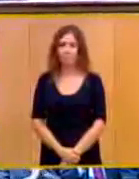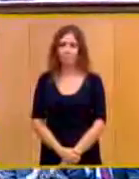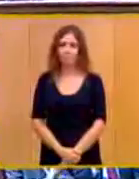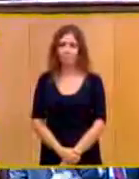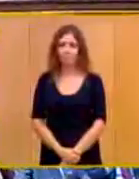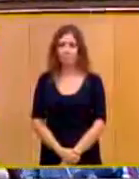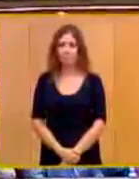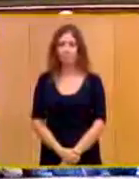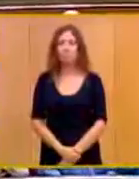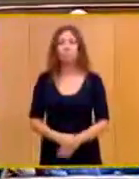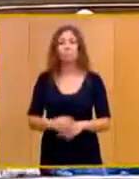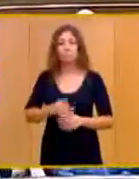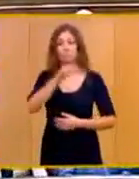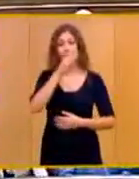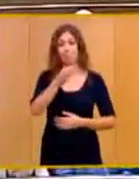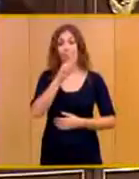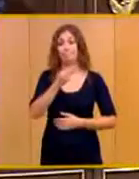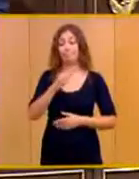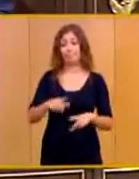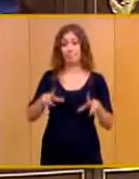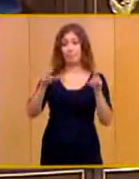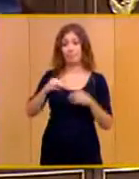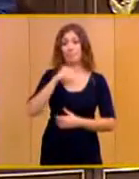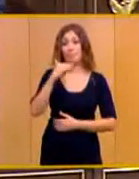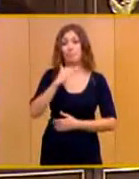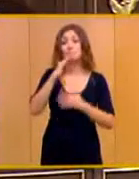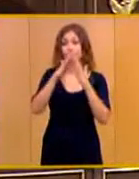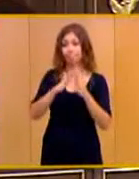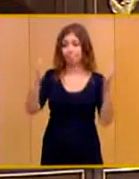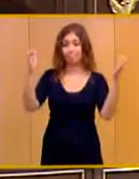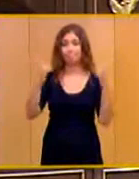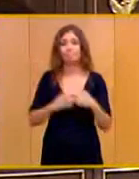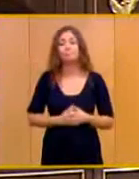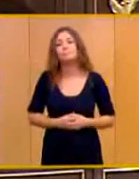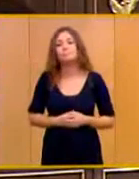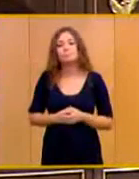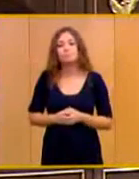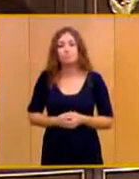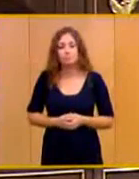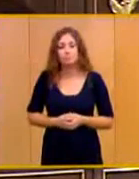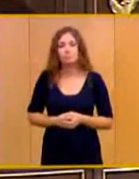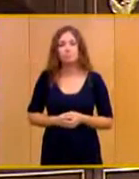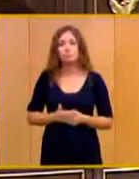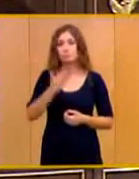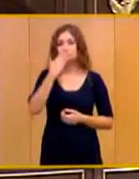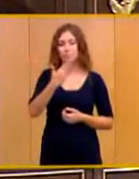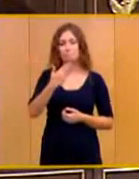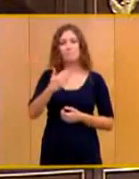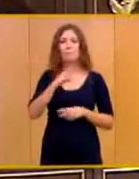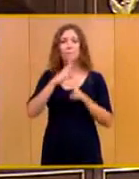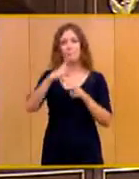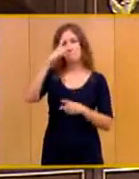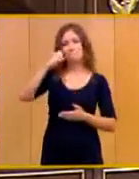Y termino ya, señorías, termino ya. Si nada de lo que llevaba el sello del señor Rodríguez